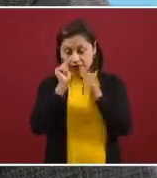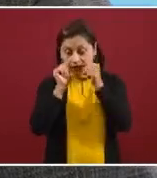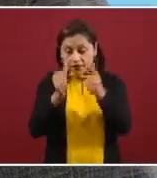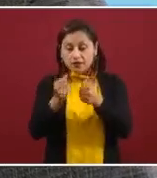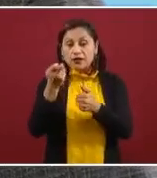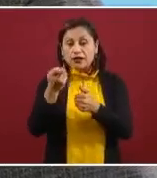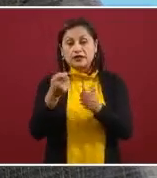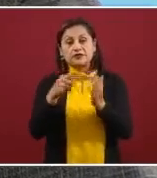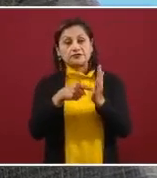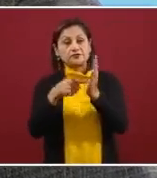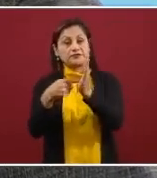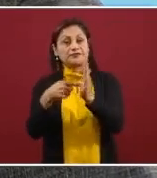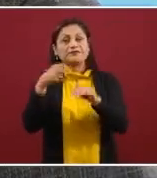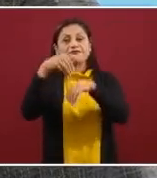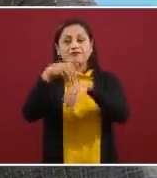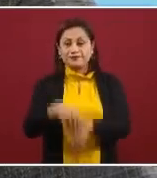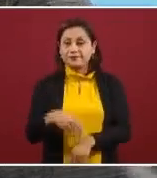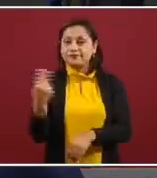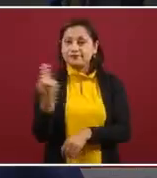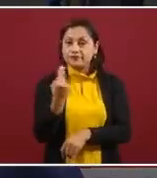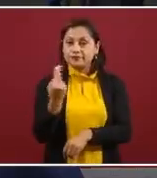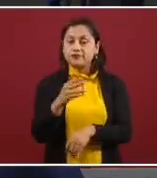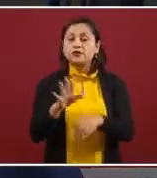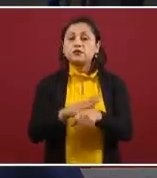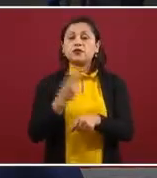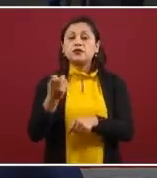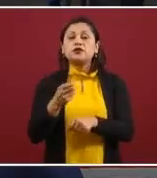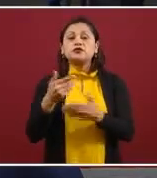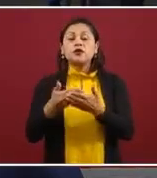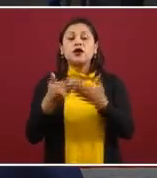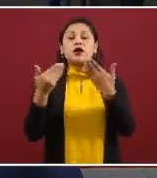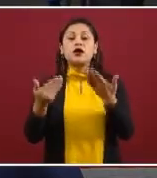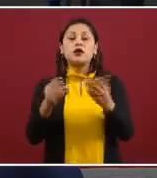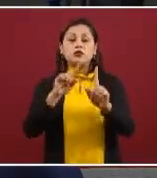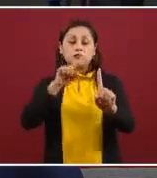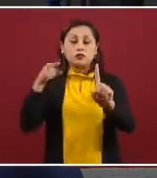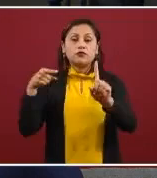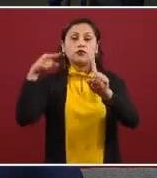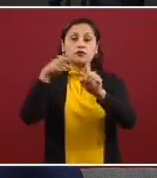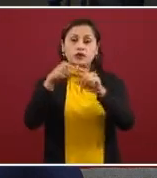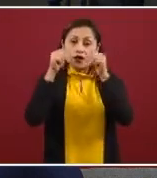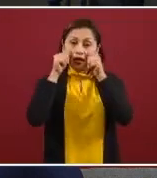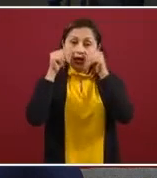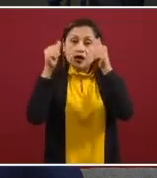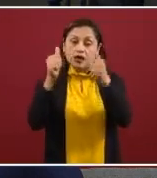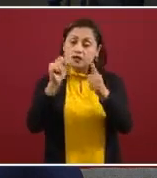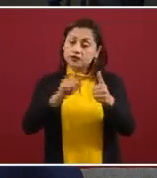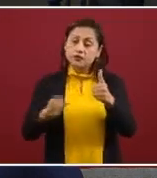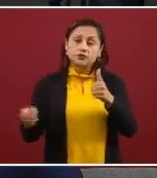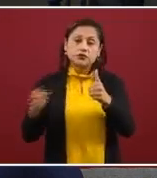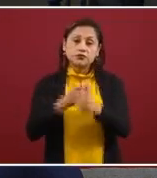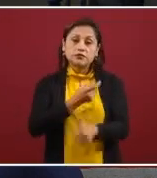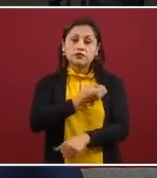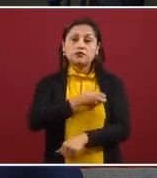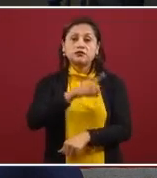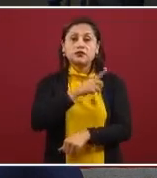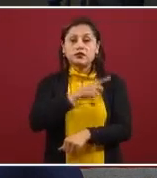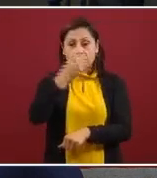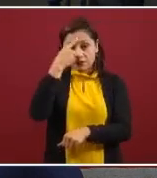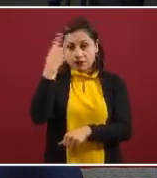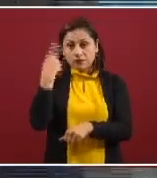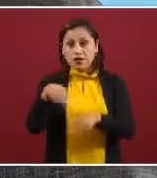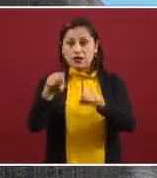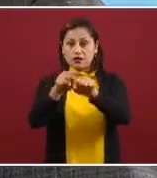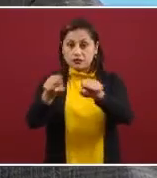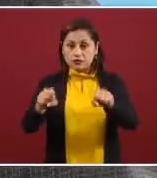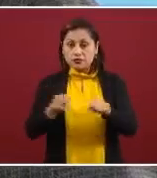necesidad. Esta premisa se logrará desarrollando la estrategia de atención primaria a la salud como ordenador del sistema